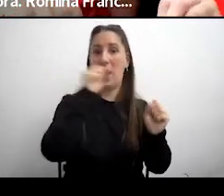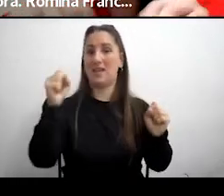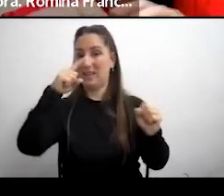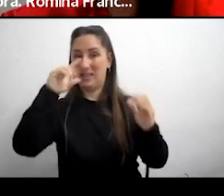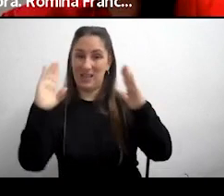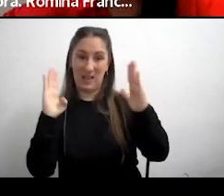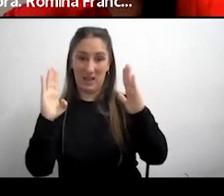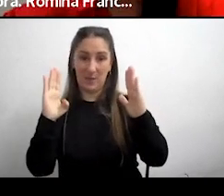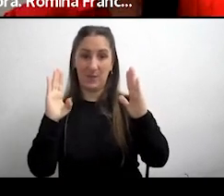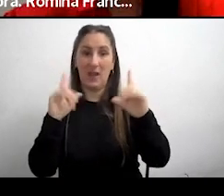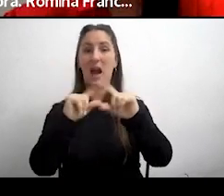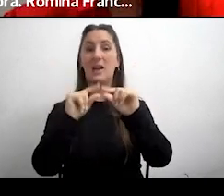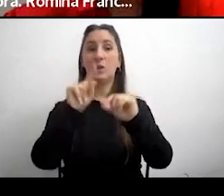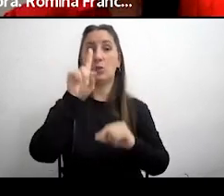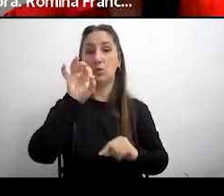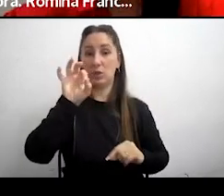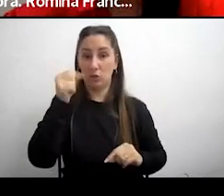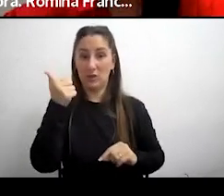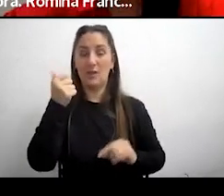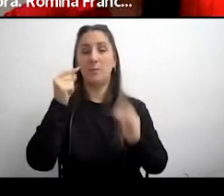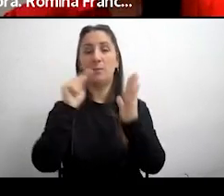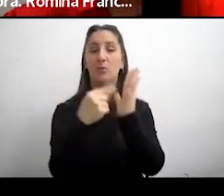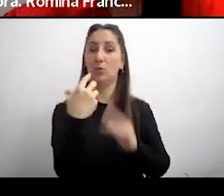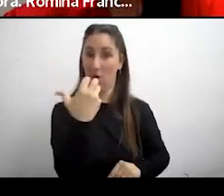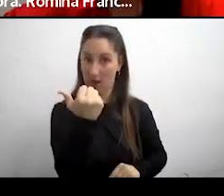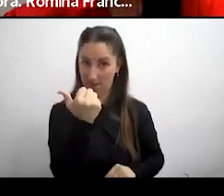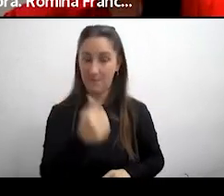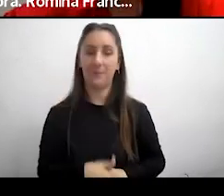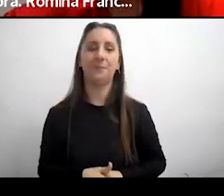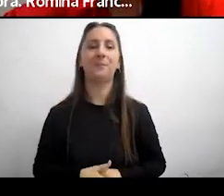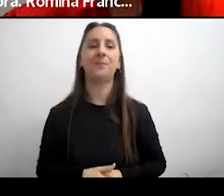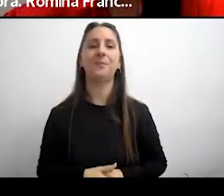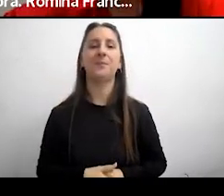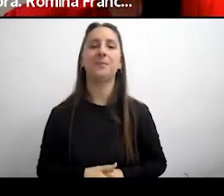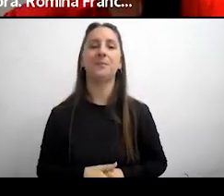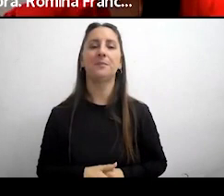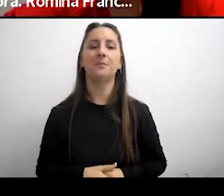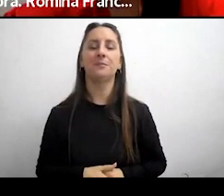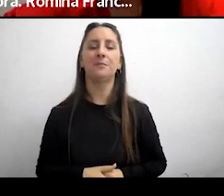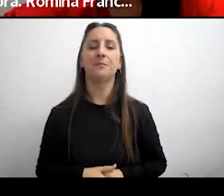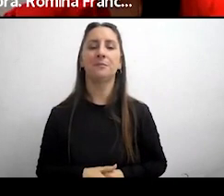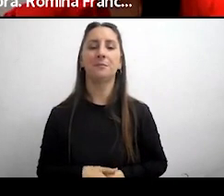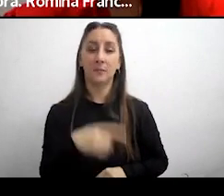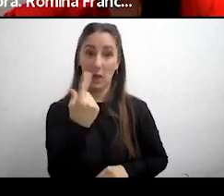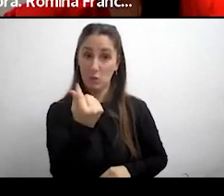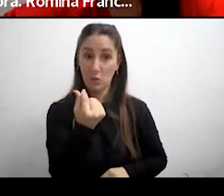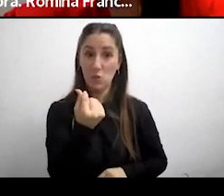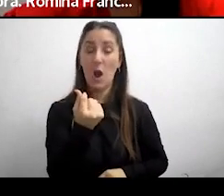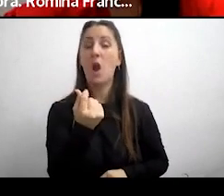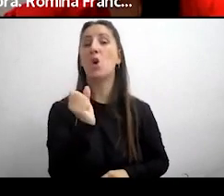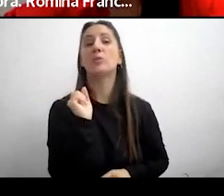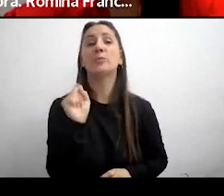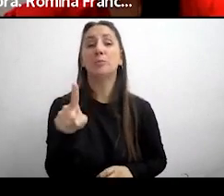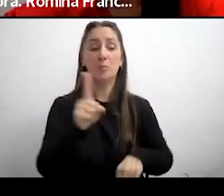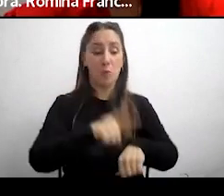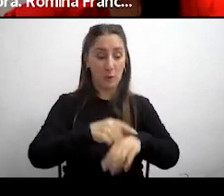7 del artículo 106, el inciso A, me estoy refiriendo, el valor que los mismos hubieran tenido al inicio